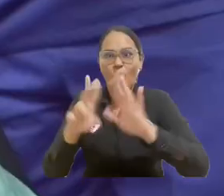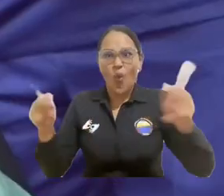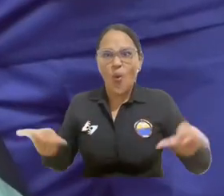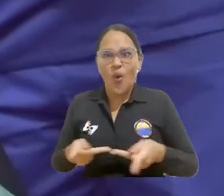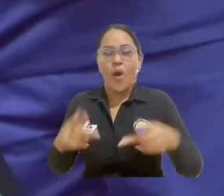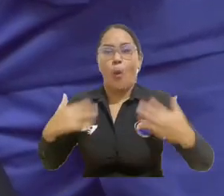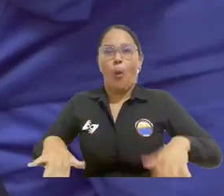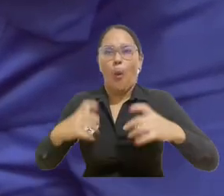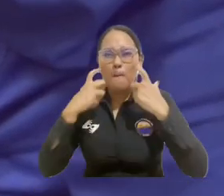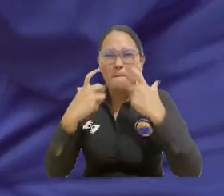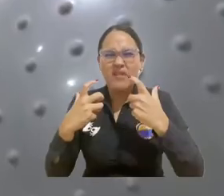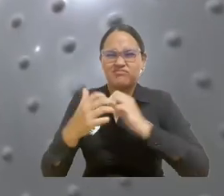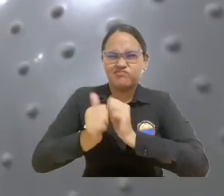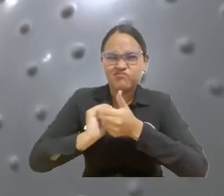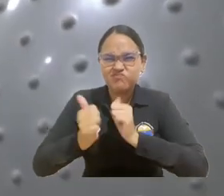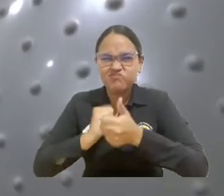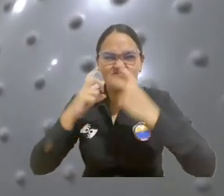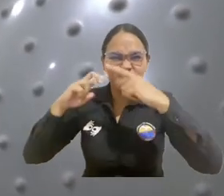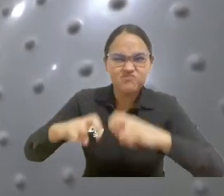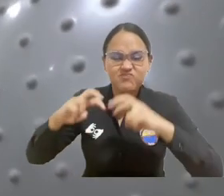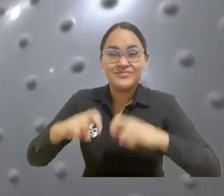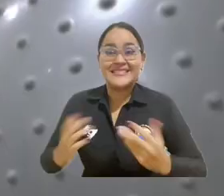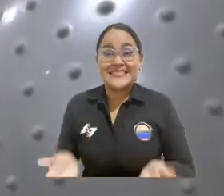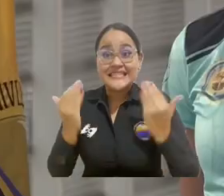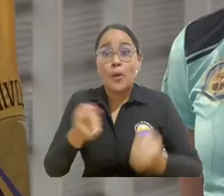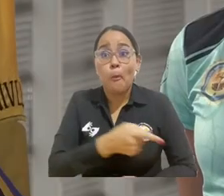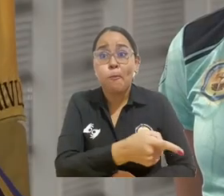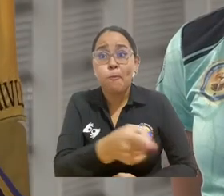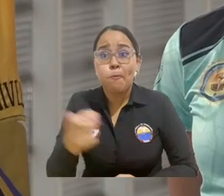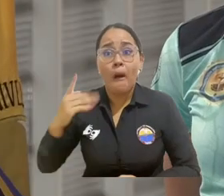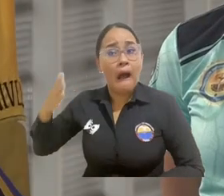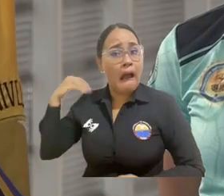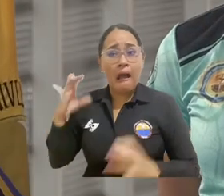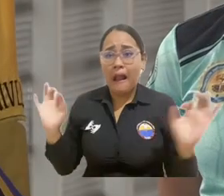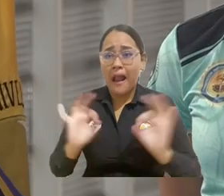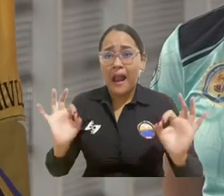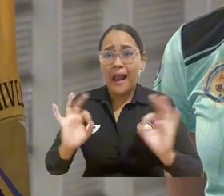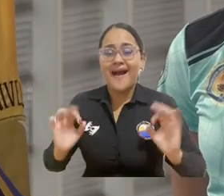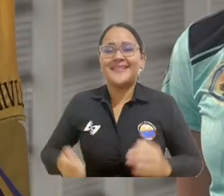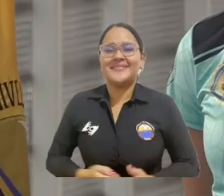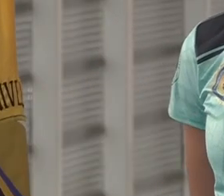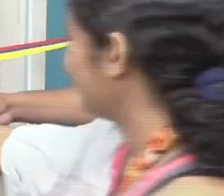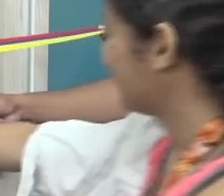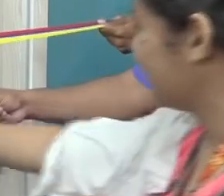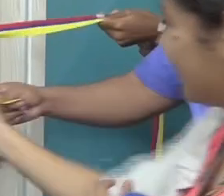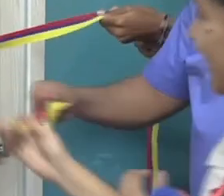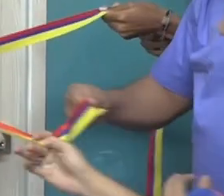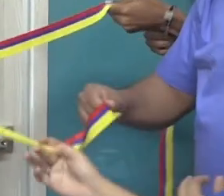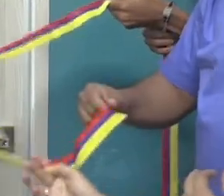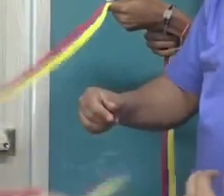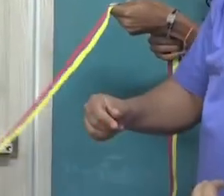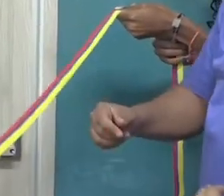Hoy tenemos un centro de alto rendimiento pues aquí en la Universidad de Magdalena. Hoy tenemos grandes implementos que no teníamos antes.